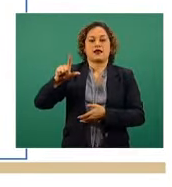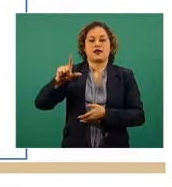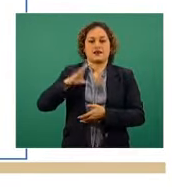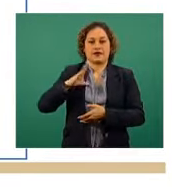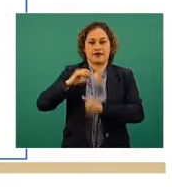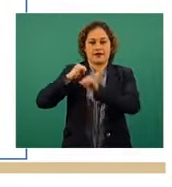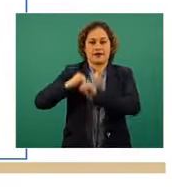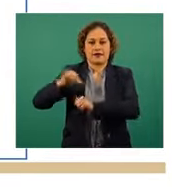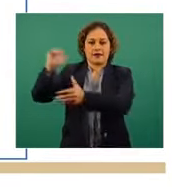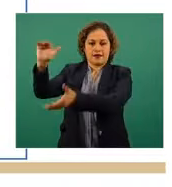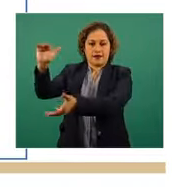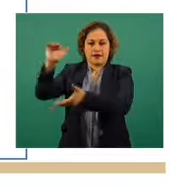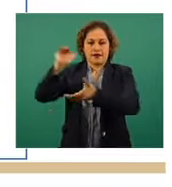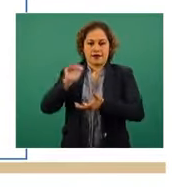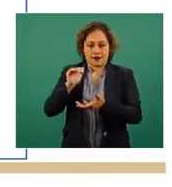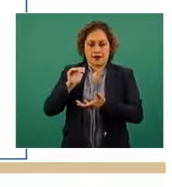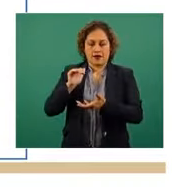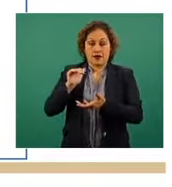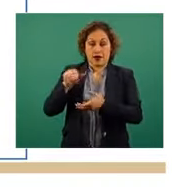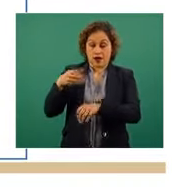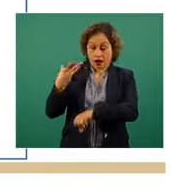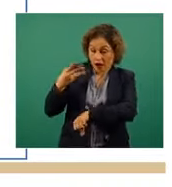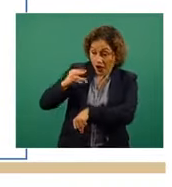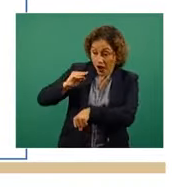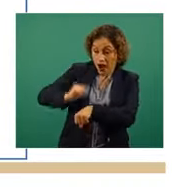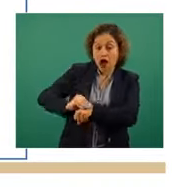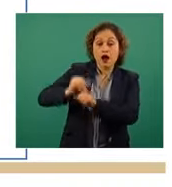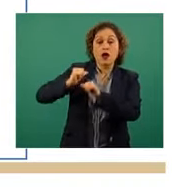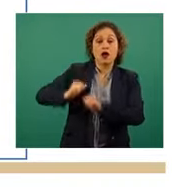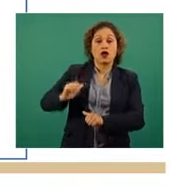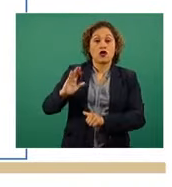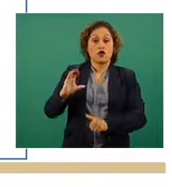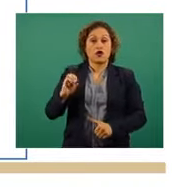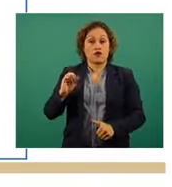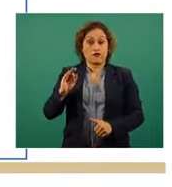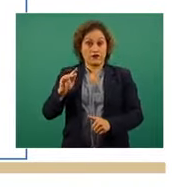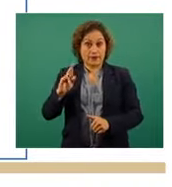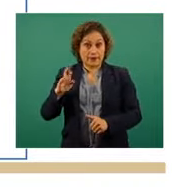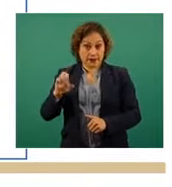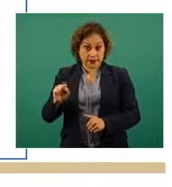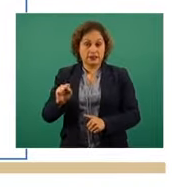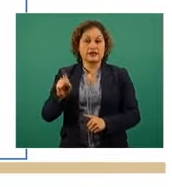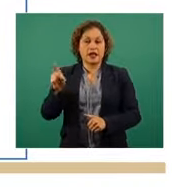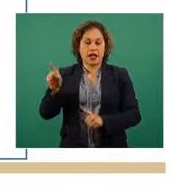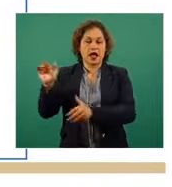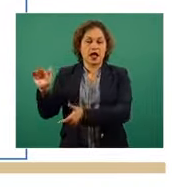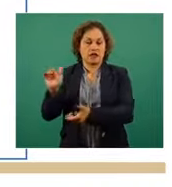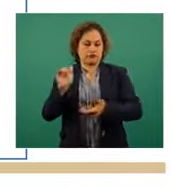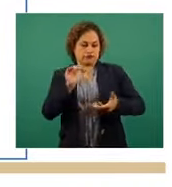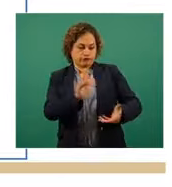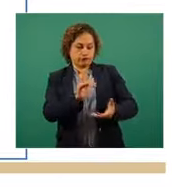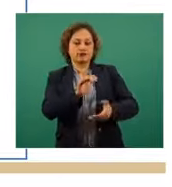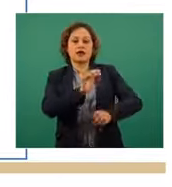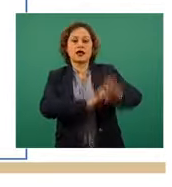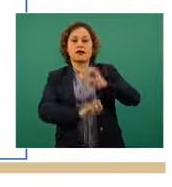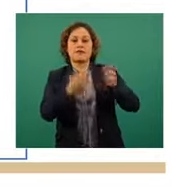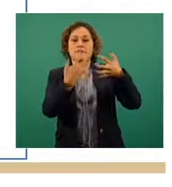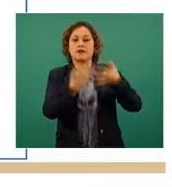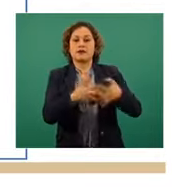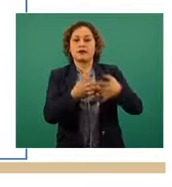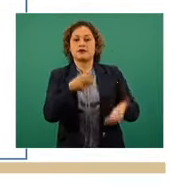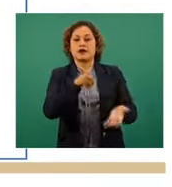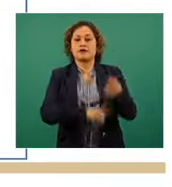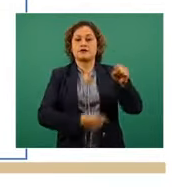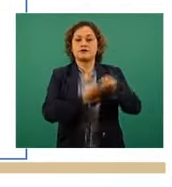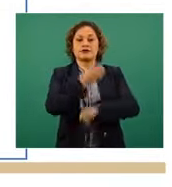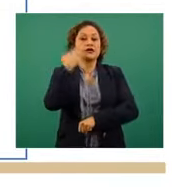autorice COFEPRIS, a los pocos días va a pasar esto, va a llegar a la planta que está en Querétaro y de ahí se tiene que hacer la